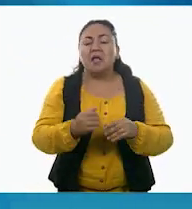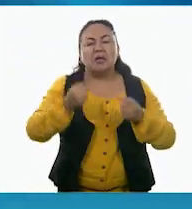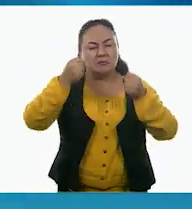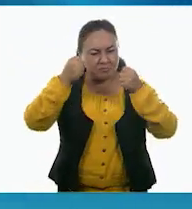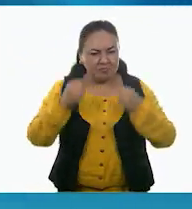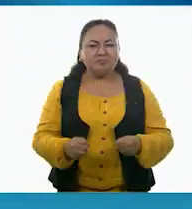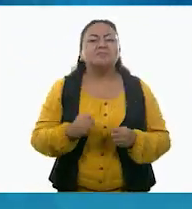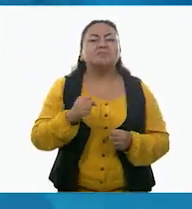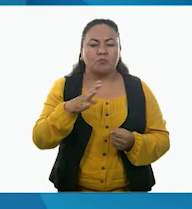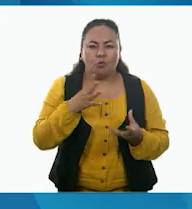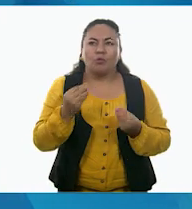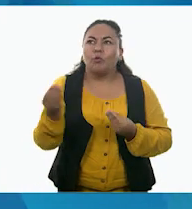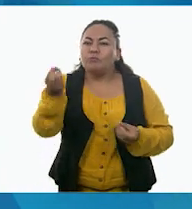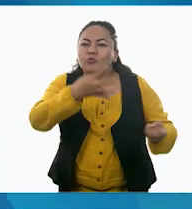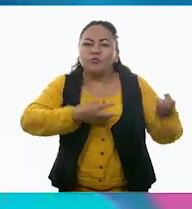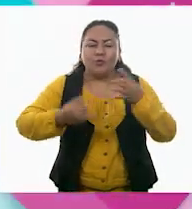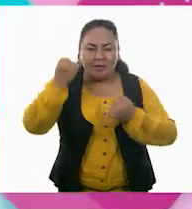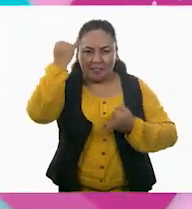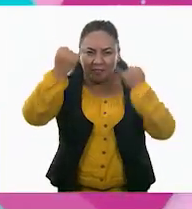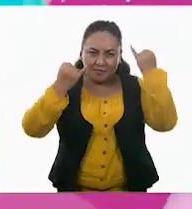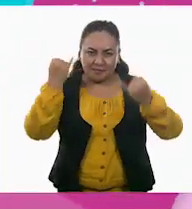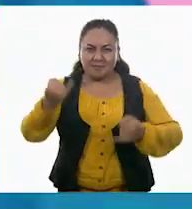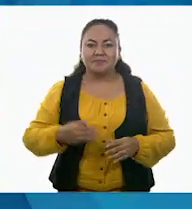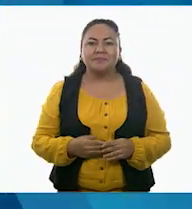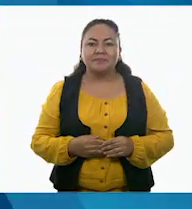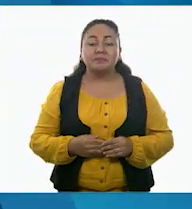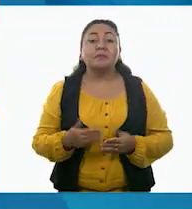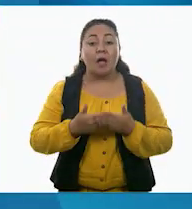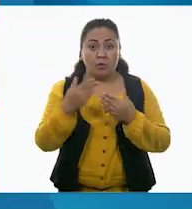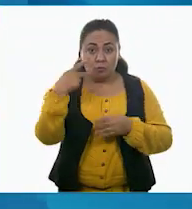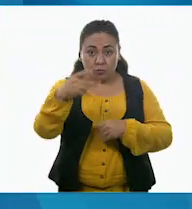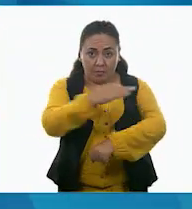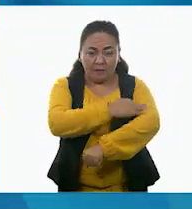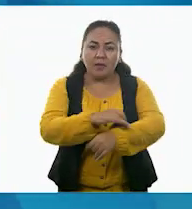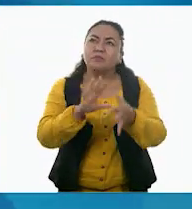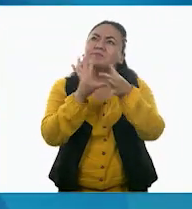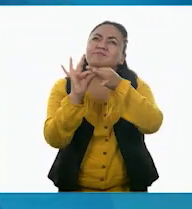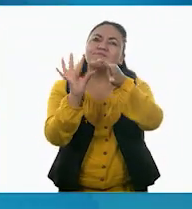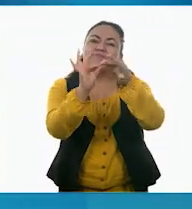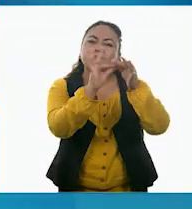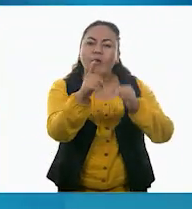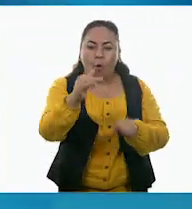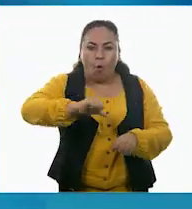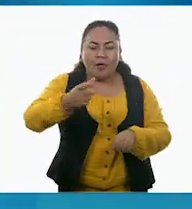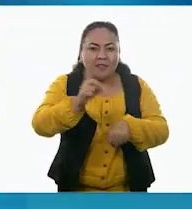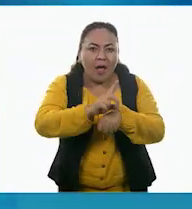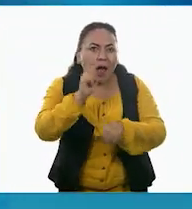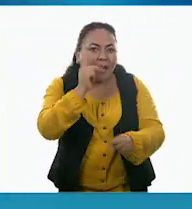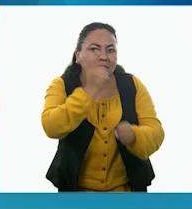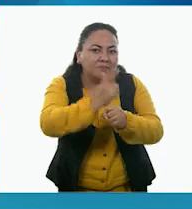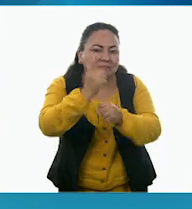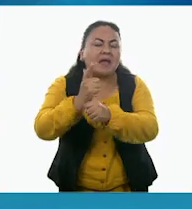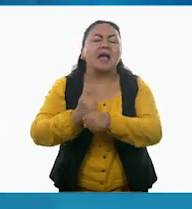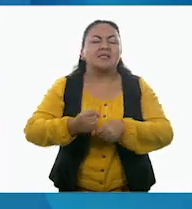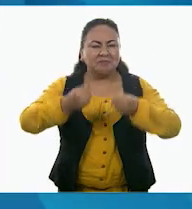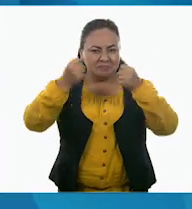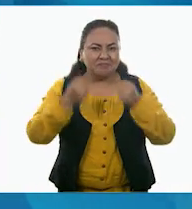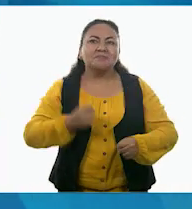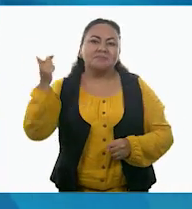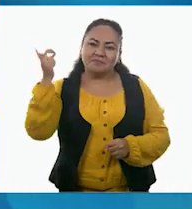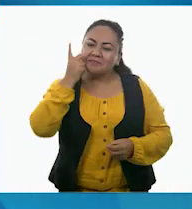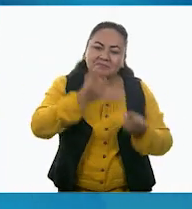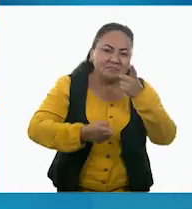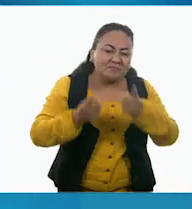Seguramente tendrán muchas ideas. Comparte con tu familia tus descubrimientos de hoy. Seguro podrán decirte